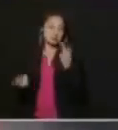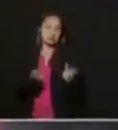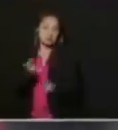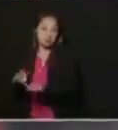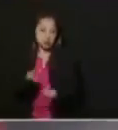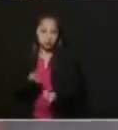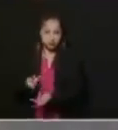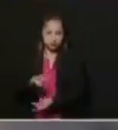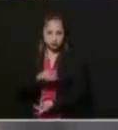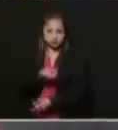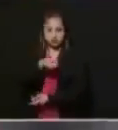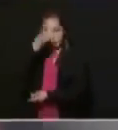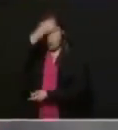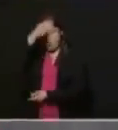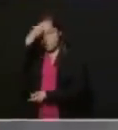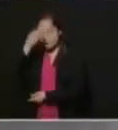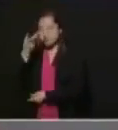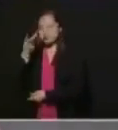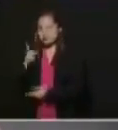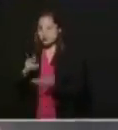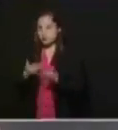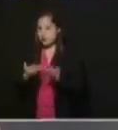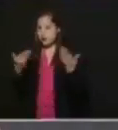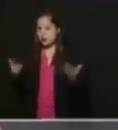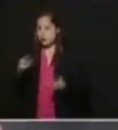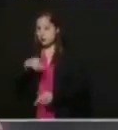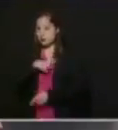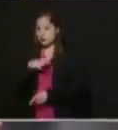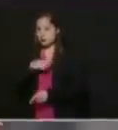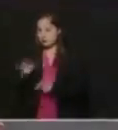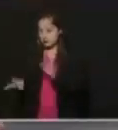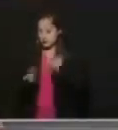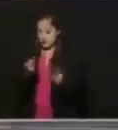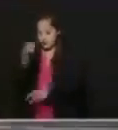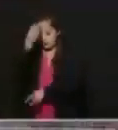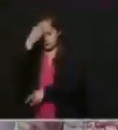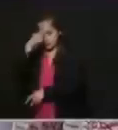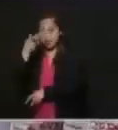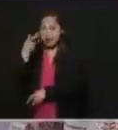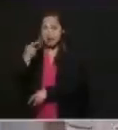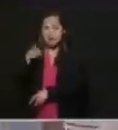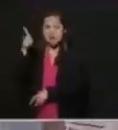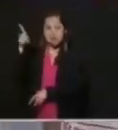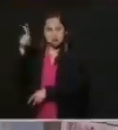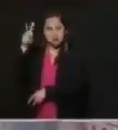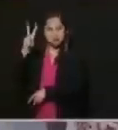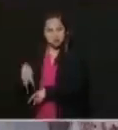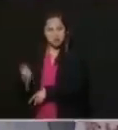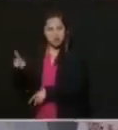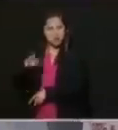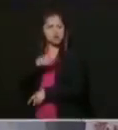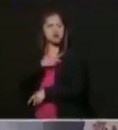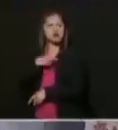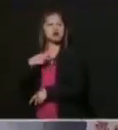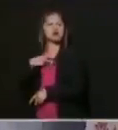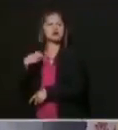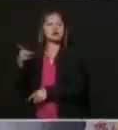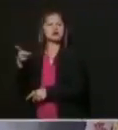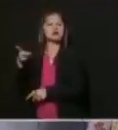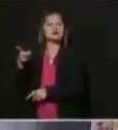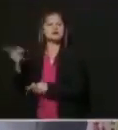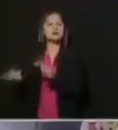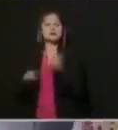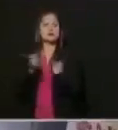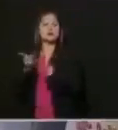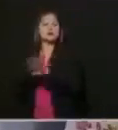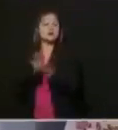acuerdo internacional, está mandato que se tiene que consultar a los pueblos indígenas, claro, cuando va a pasar algo por su zona. Claro. Una